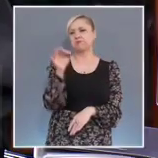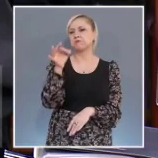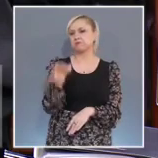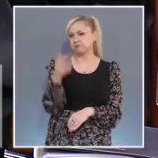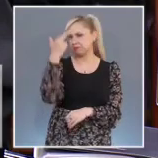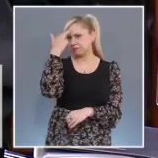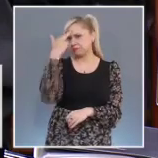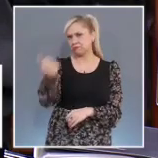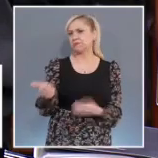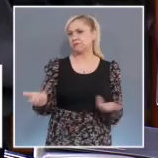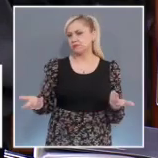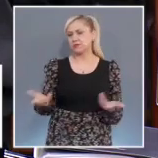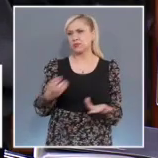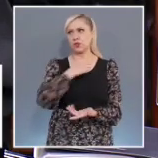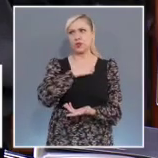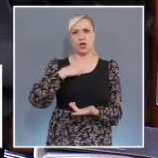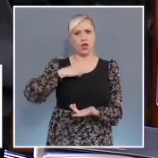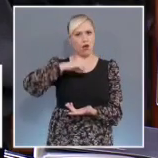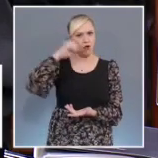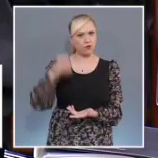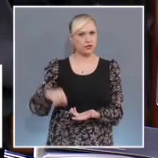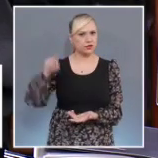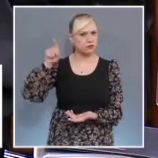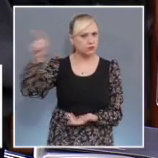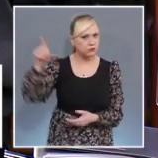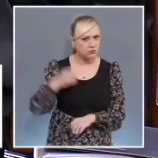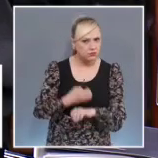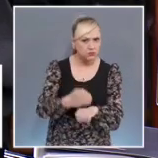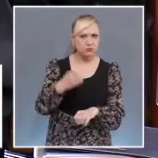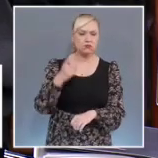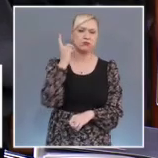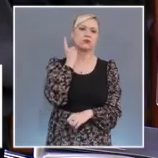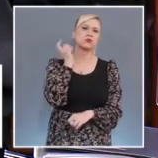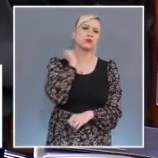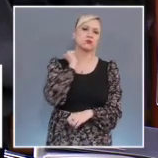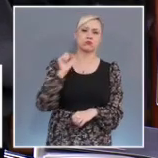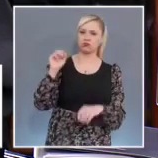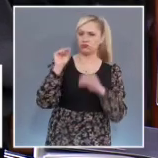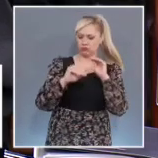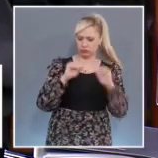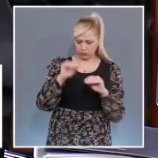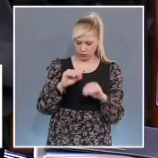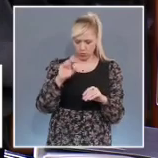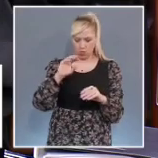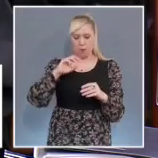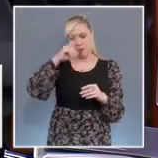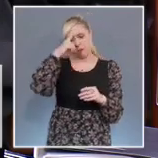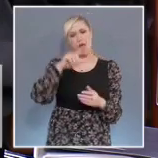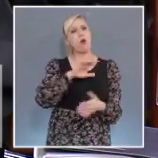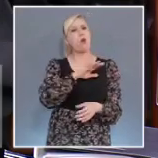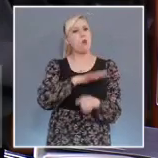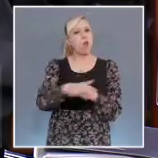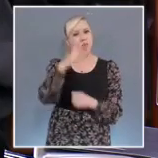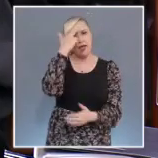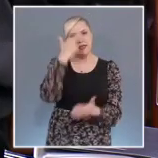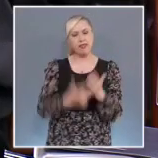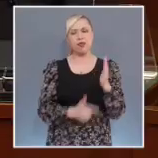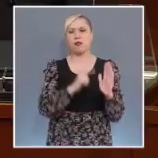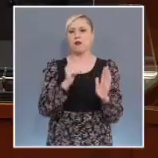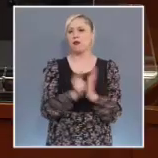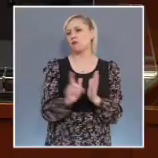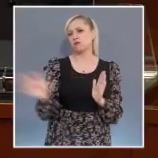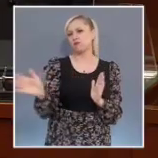una obligación para el legislador local de establecer delitos en materia de archivos en la legislación